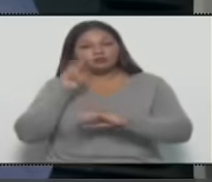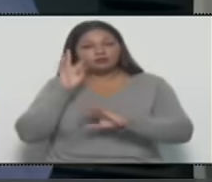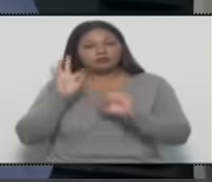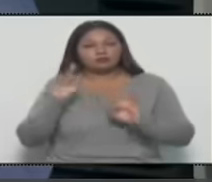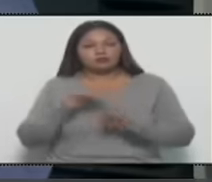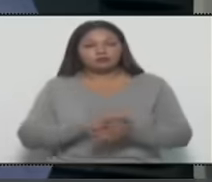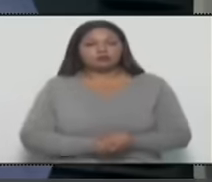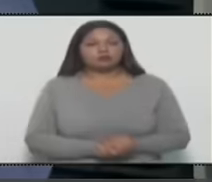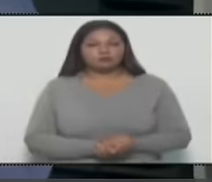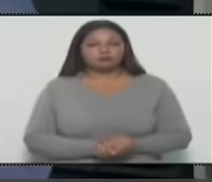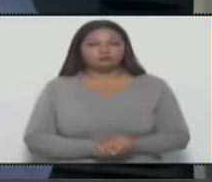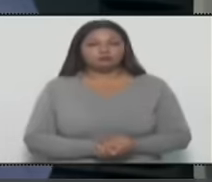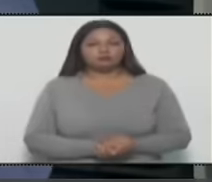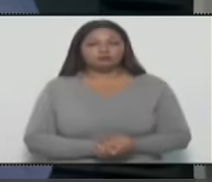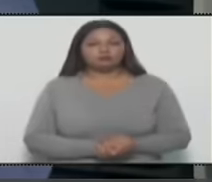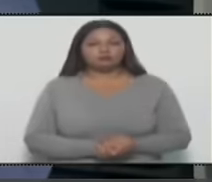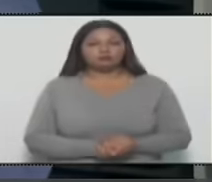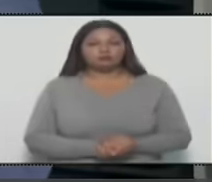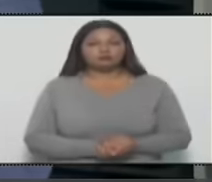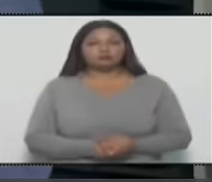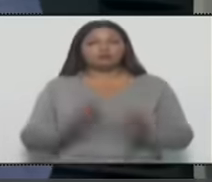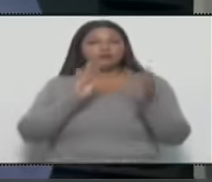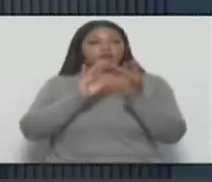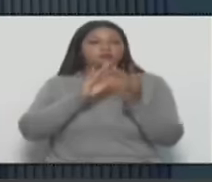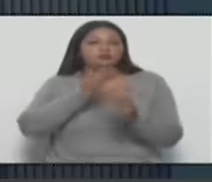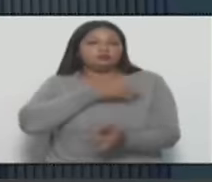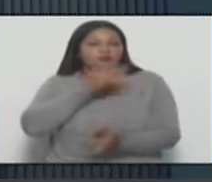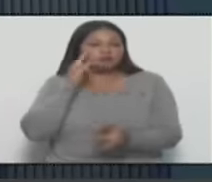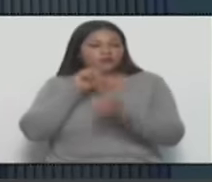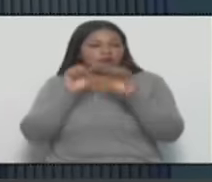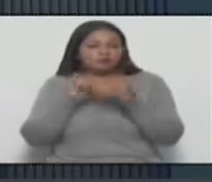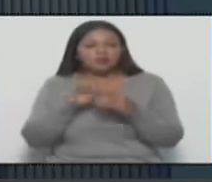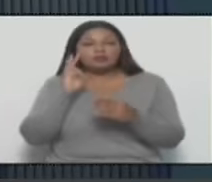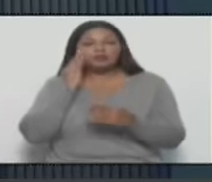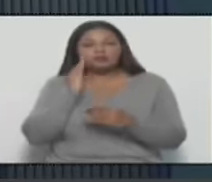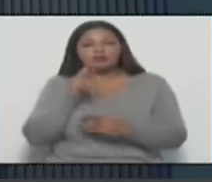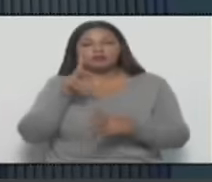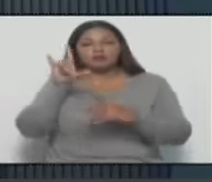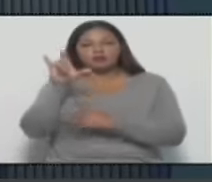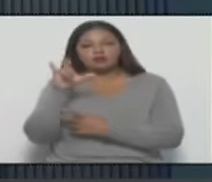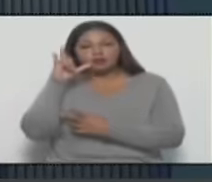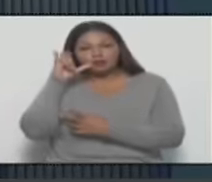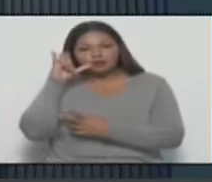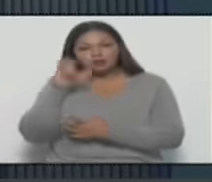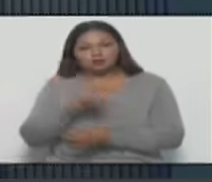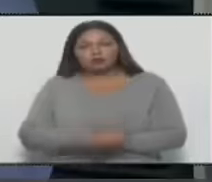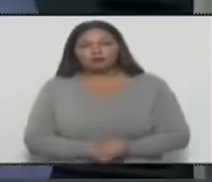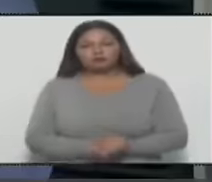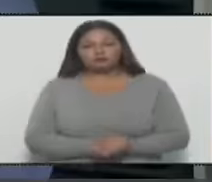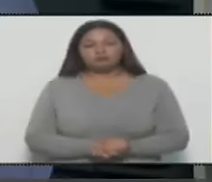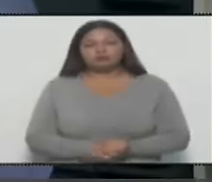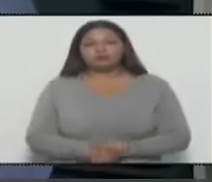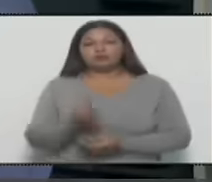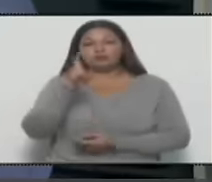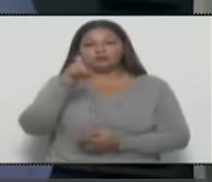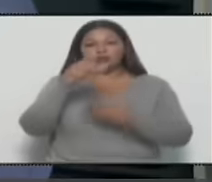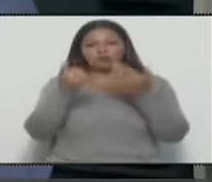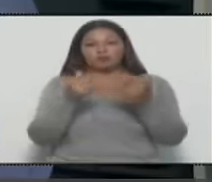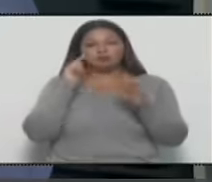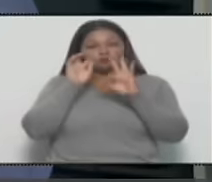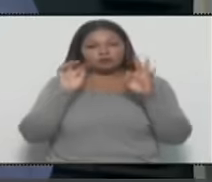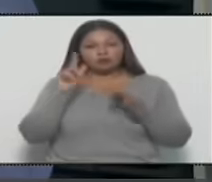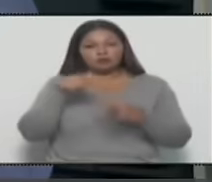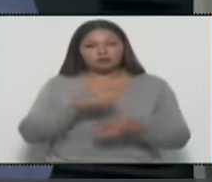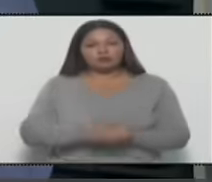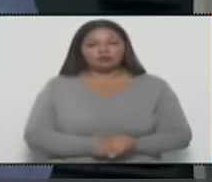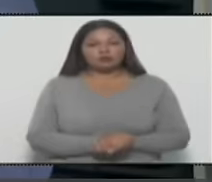como lo son, o de las redes sociales, como lo es el grupo Meta, con Facebook, con Instagram, como lo es X, okay, ustedes conocen X, sí, o lo que